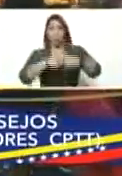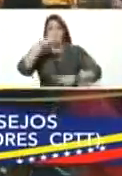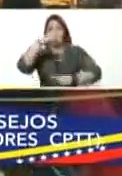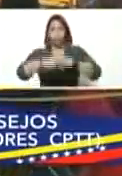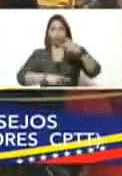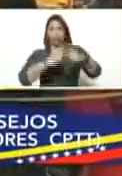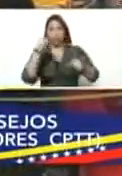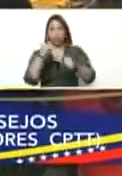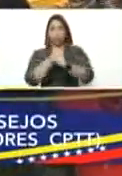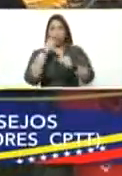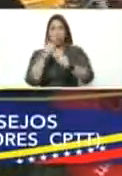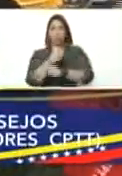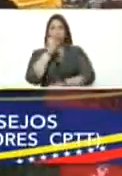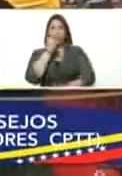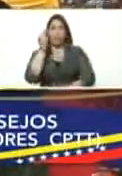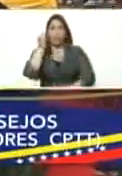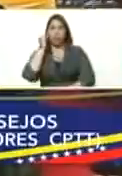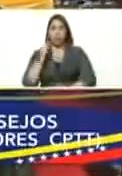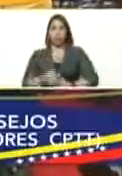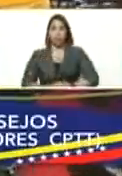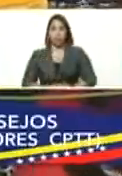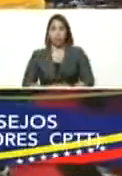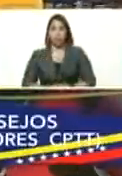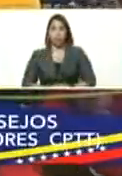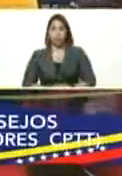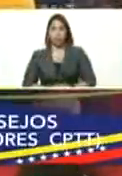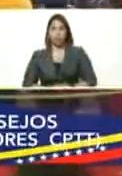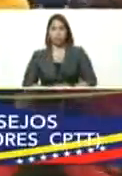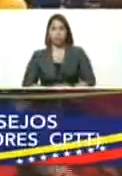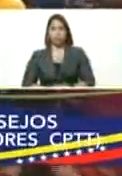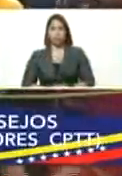de trabajadores y trabajadoras, los